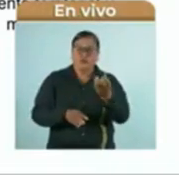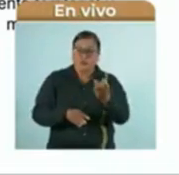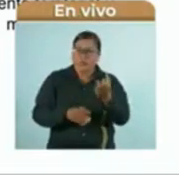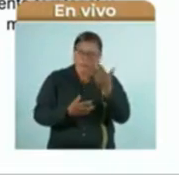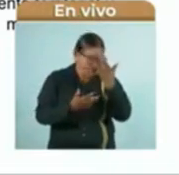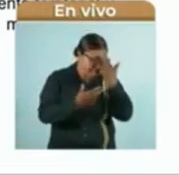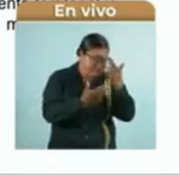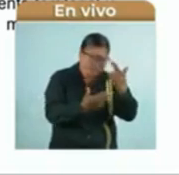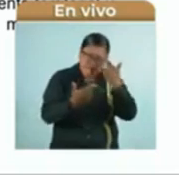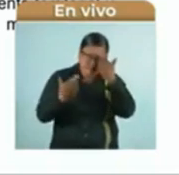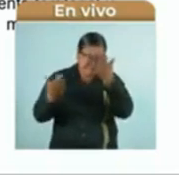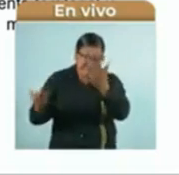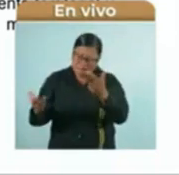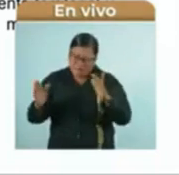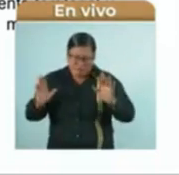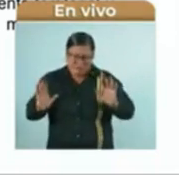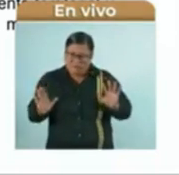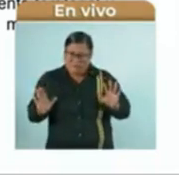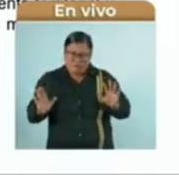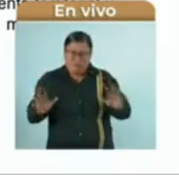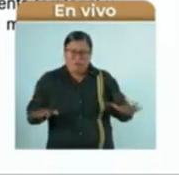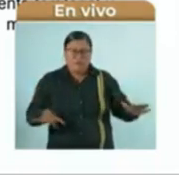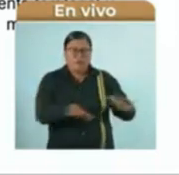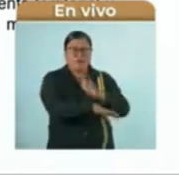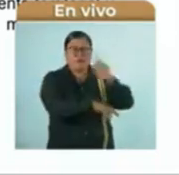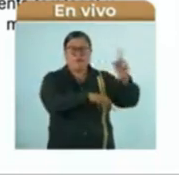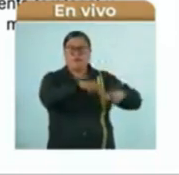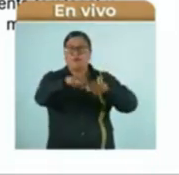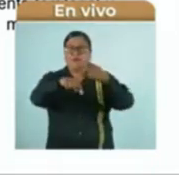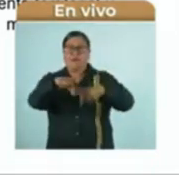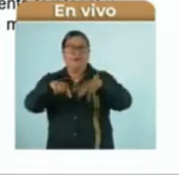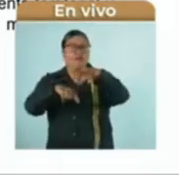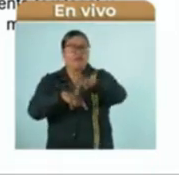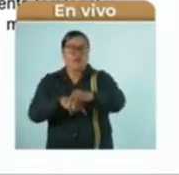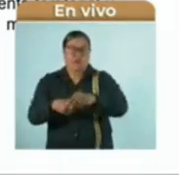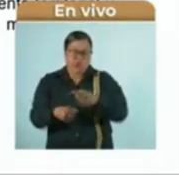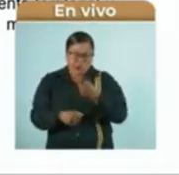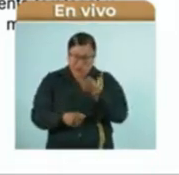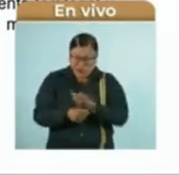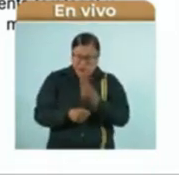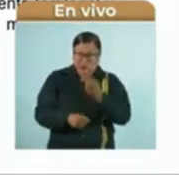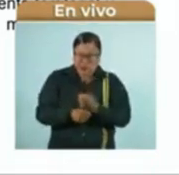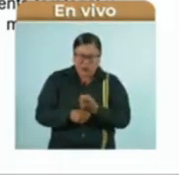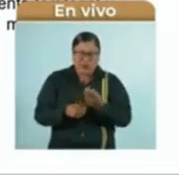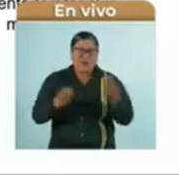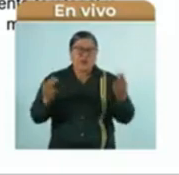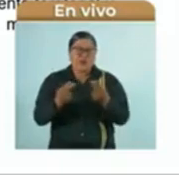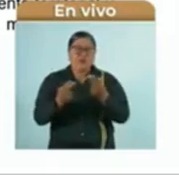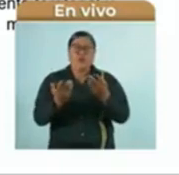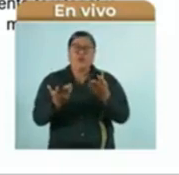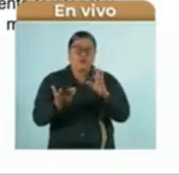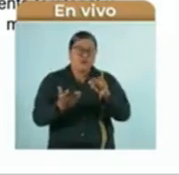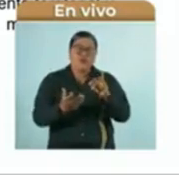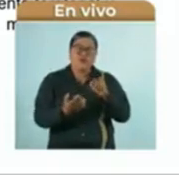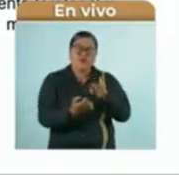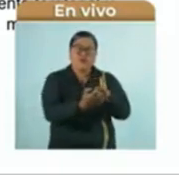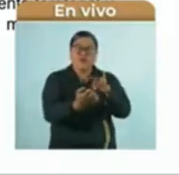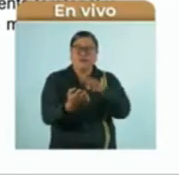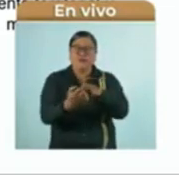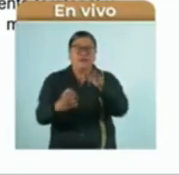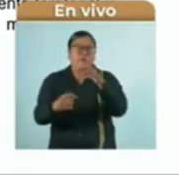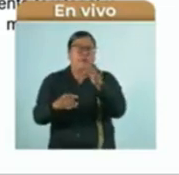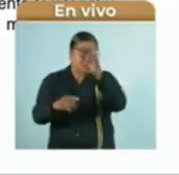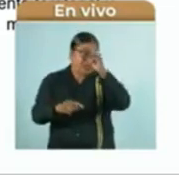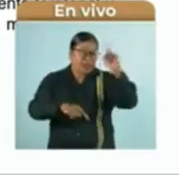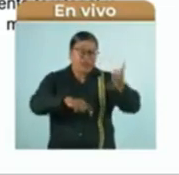respetar. No la vamos a cambiar de régimen. Entonces, primera cuestión, que no les mientan que se les va a despojar. Eso